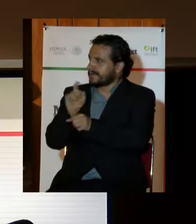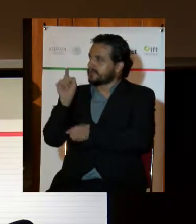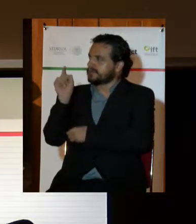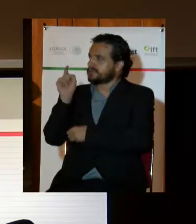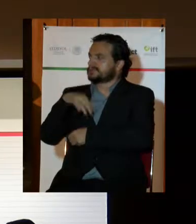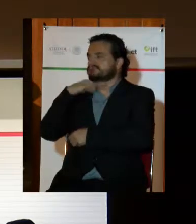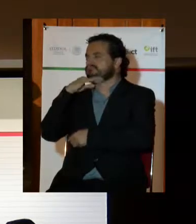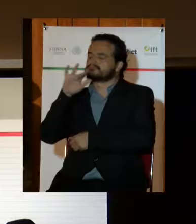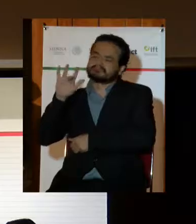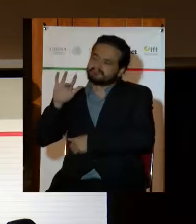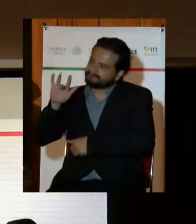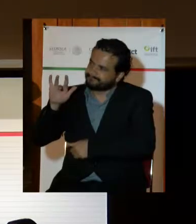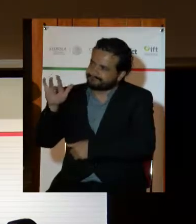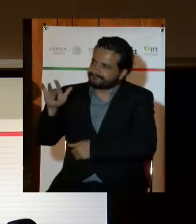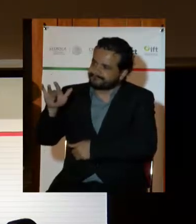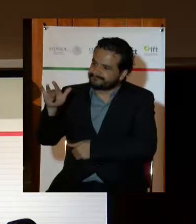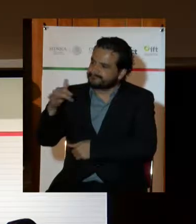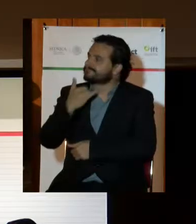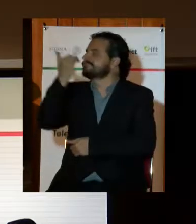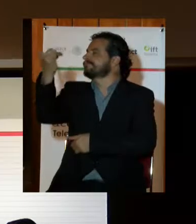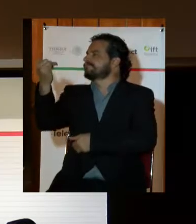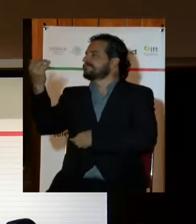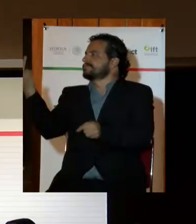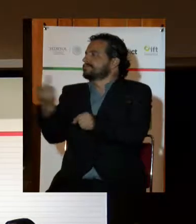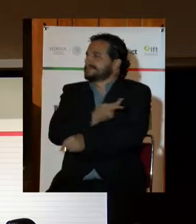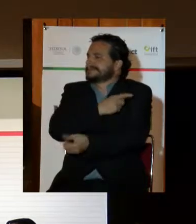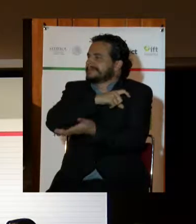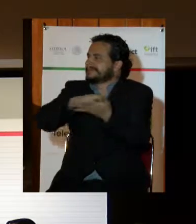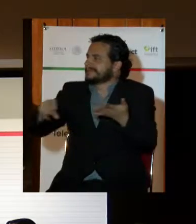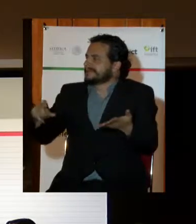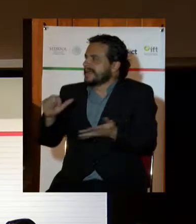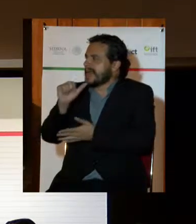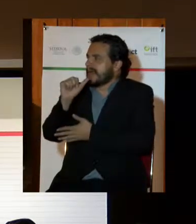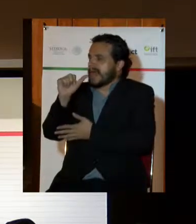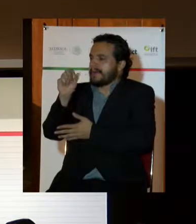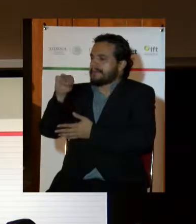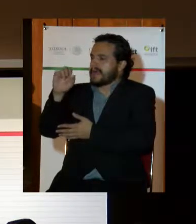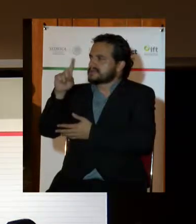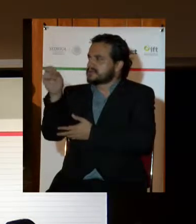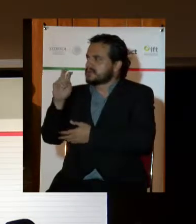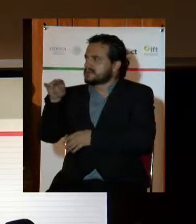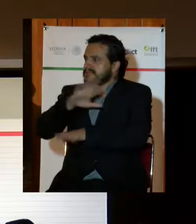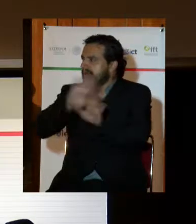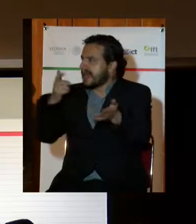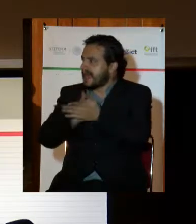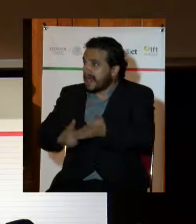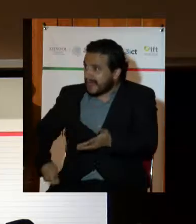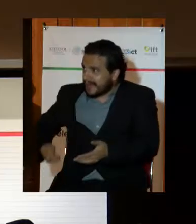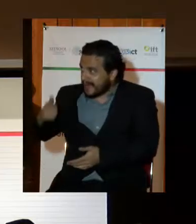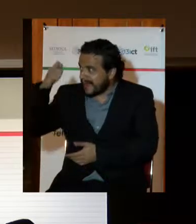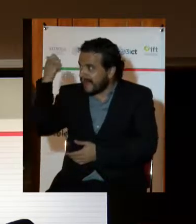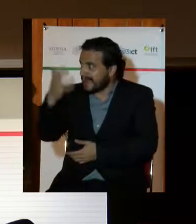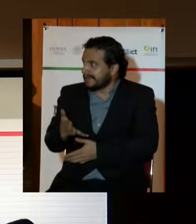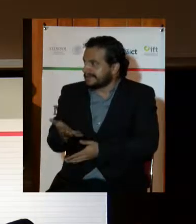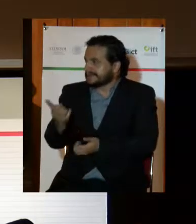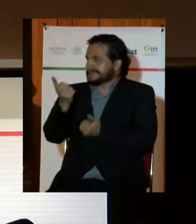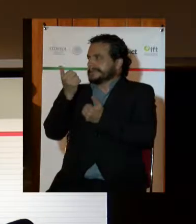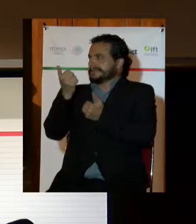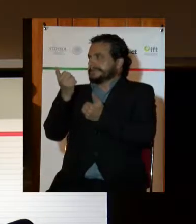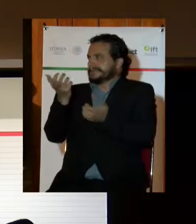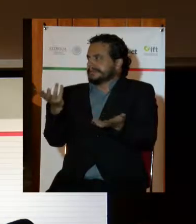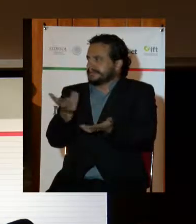mundo que, si tú no te das cuenta, con picar un botón ya estamos comprando en Amazon. A veces, muchas veces nos arrepentimos, pero ya compramos.